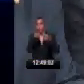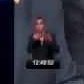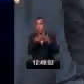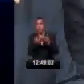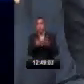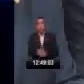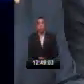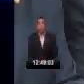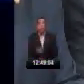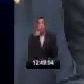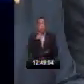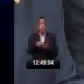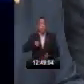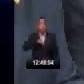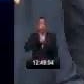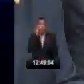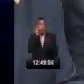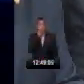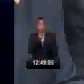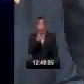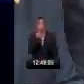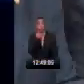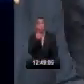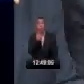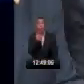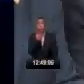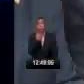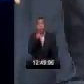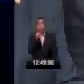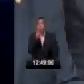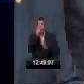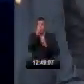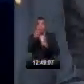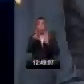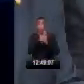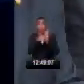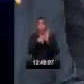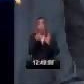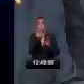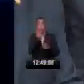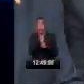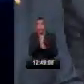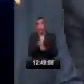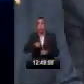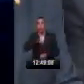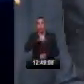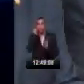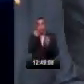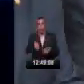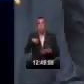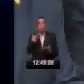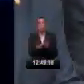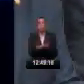que veamos que existen algún incumplimiento dentro de sus funciones, ejerceremos nosotros